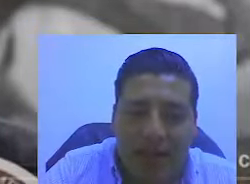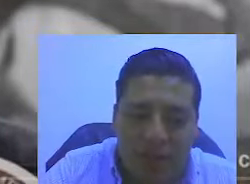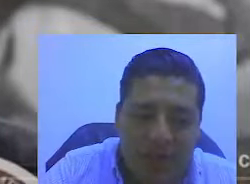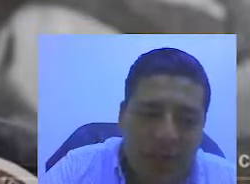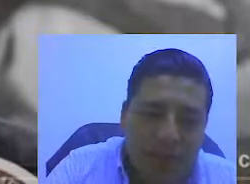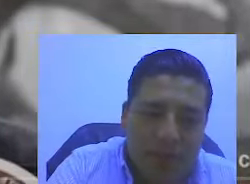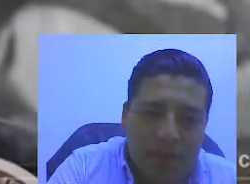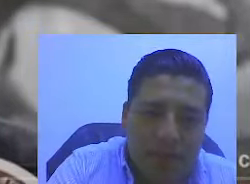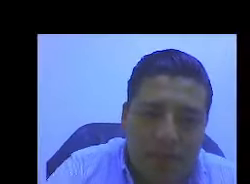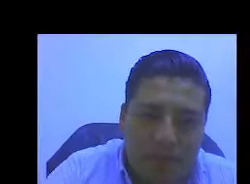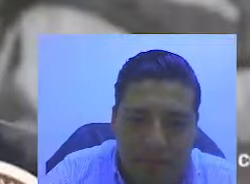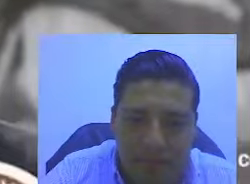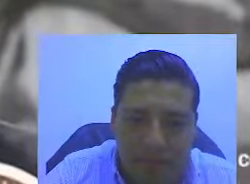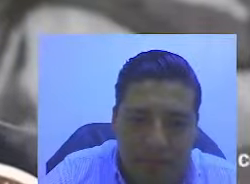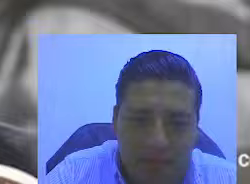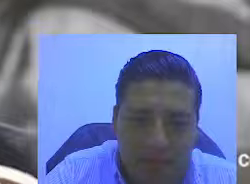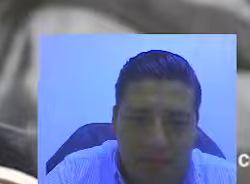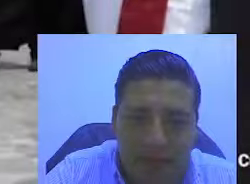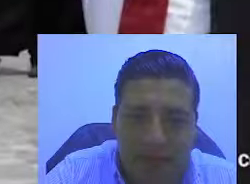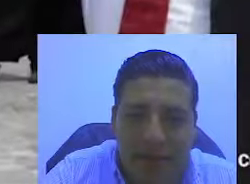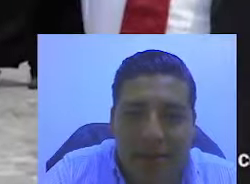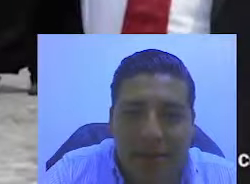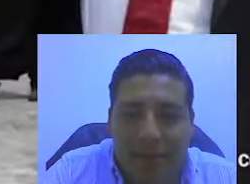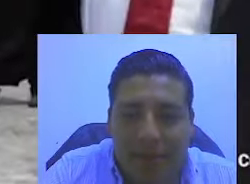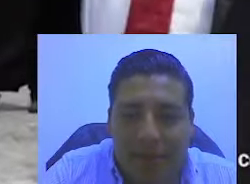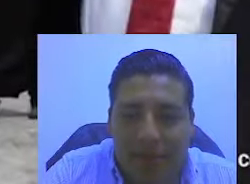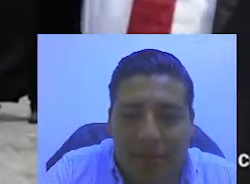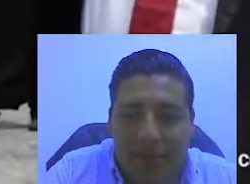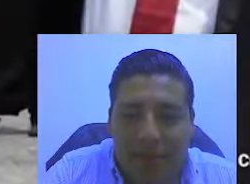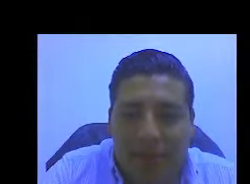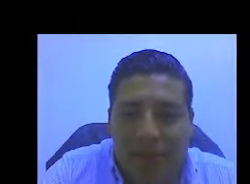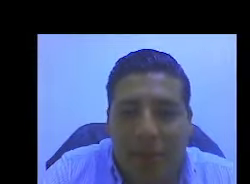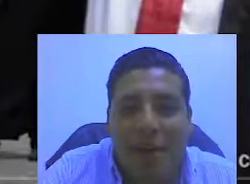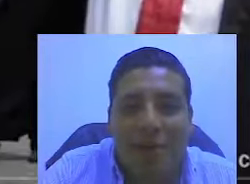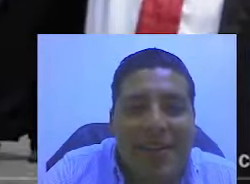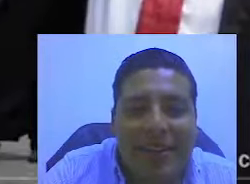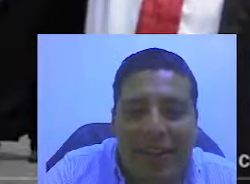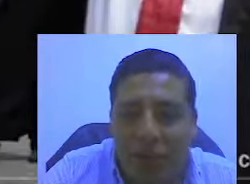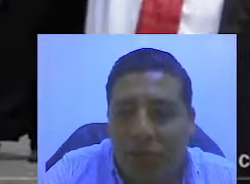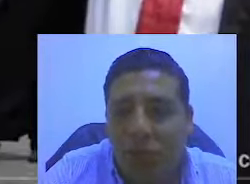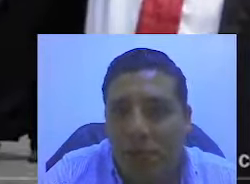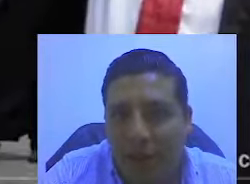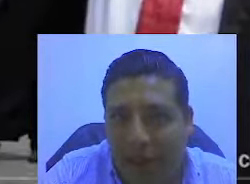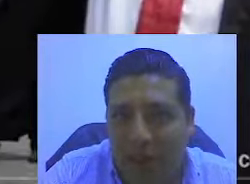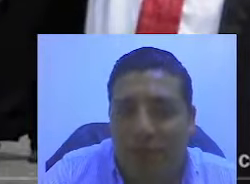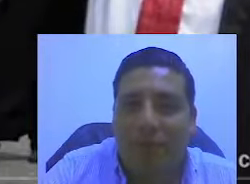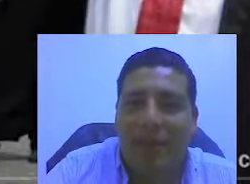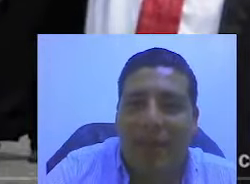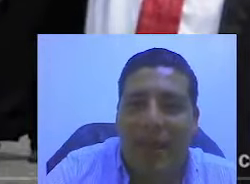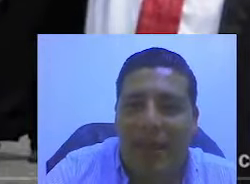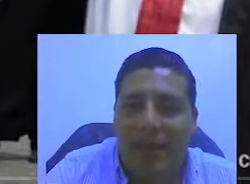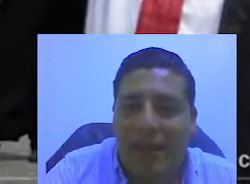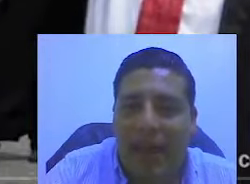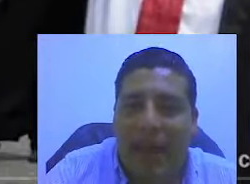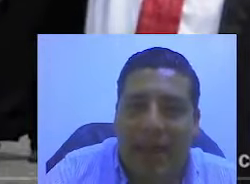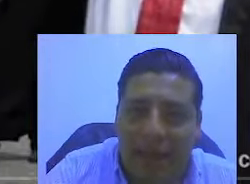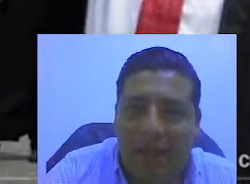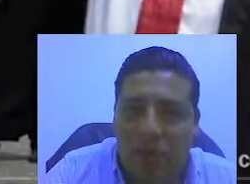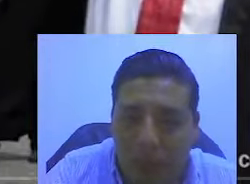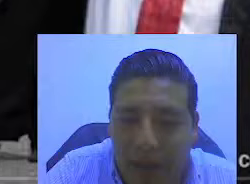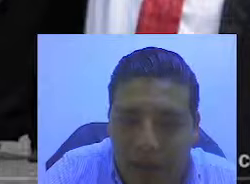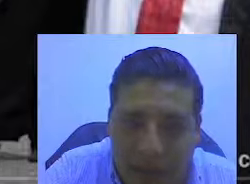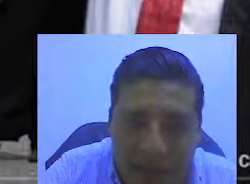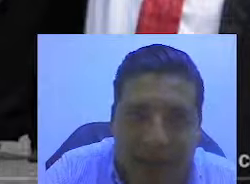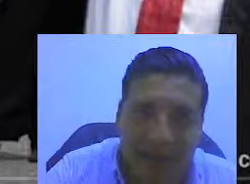Claudia shen autoritaria se desviven por encontrar el bueno en este caso es un V de